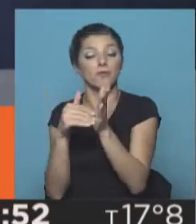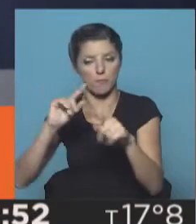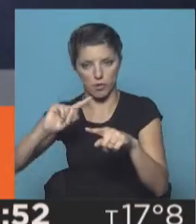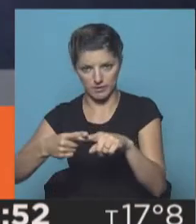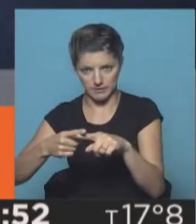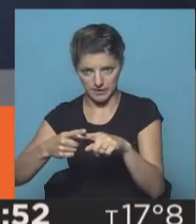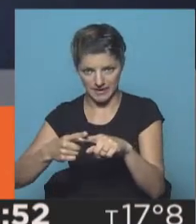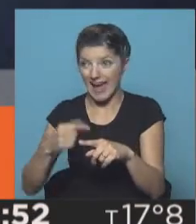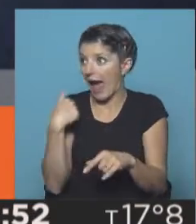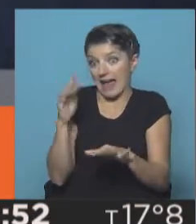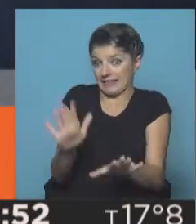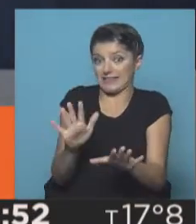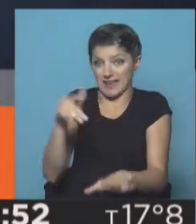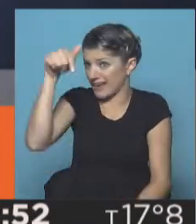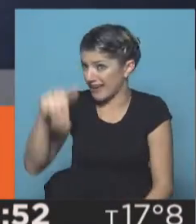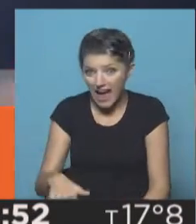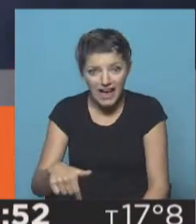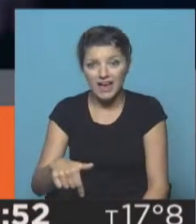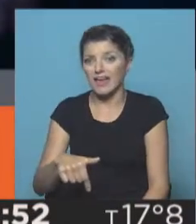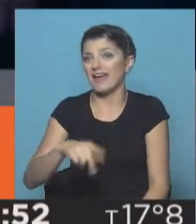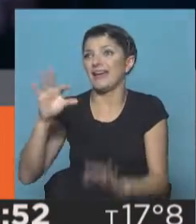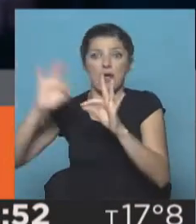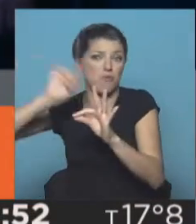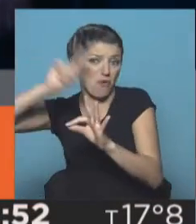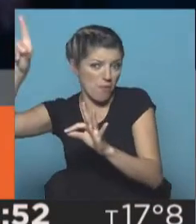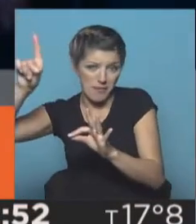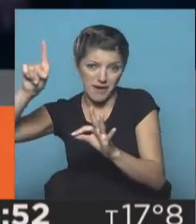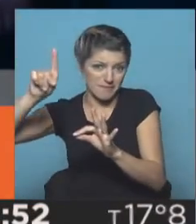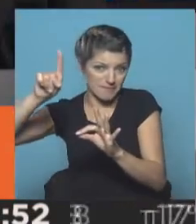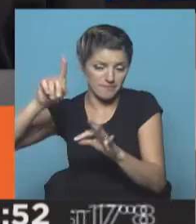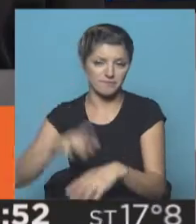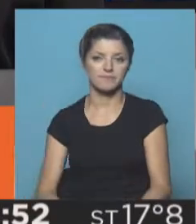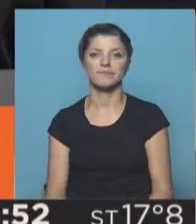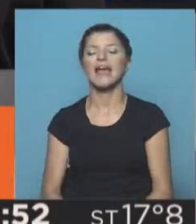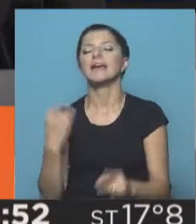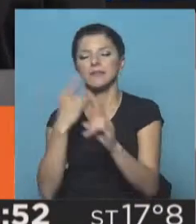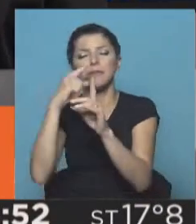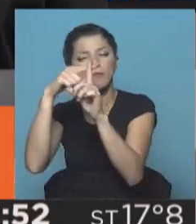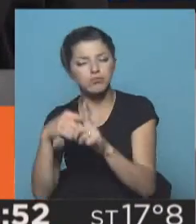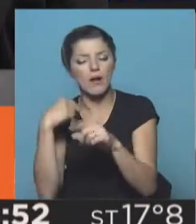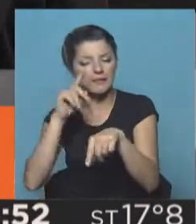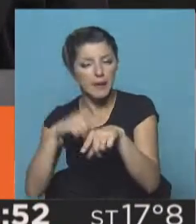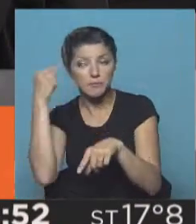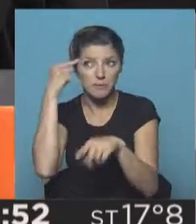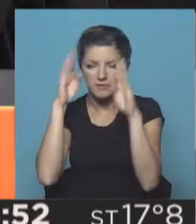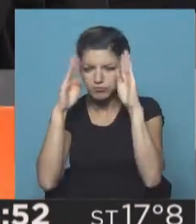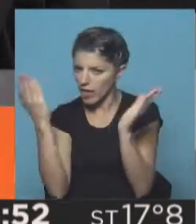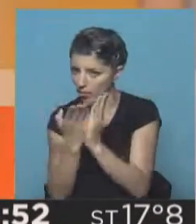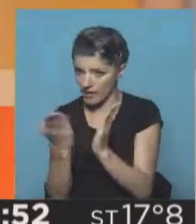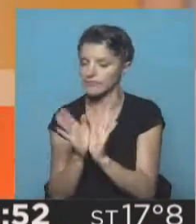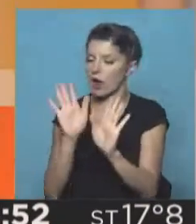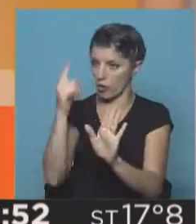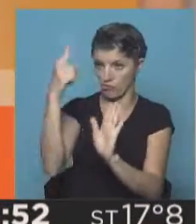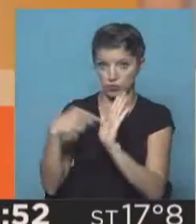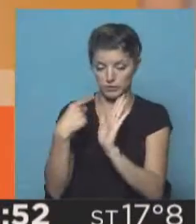es así, es acá, así en Europa, digamos, los cálculos se hacen de esa manera. Ahora, fíjate, hay un dato interesante que vos decís.